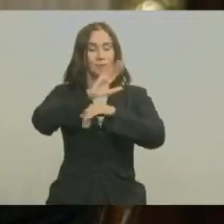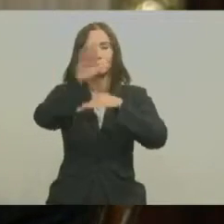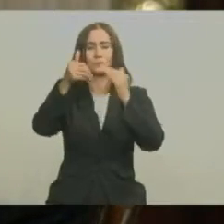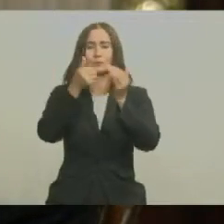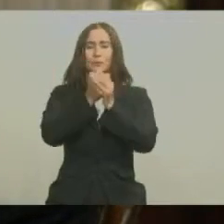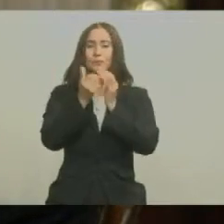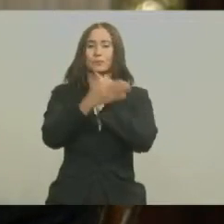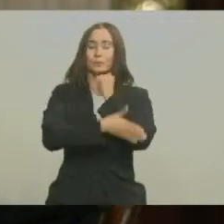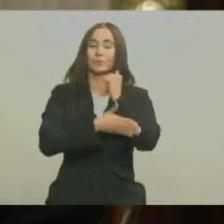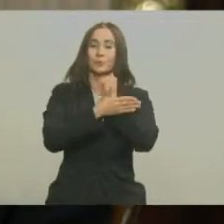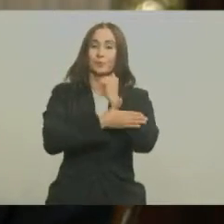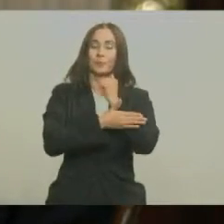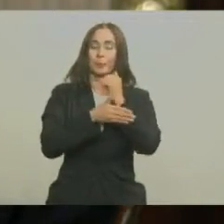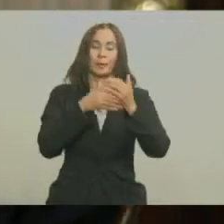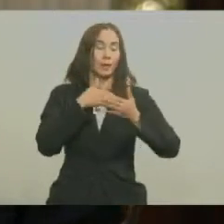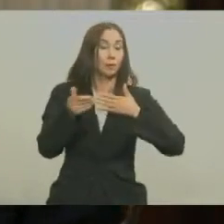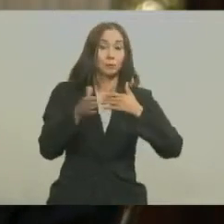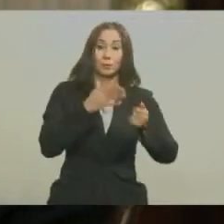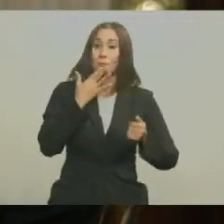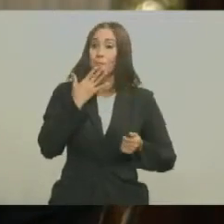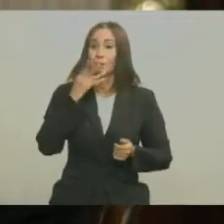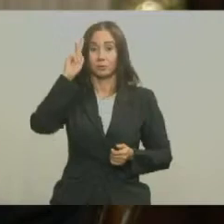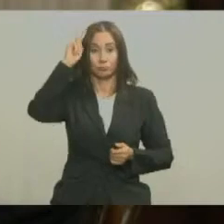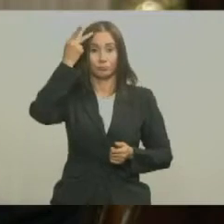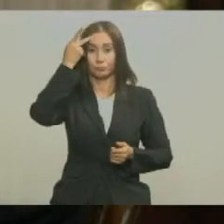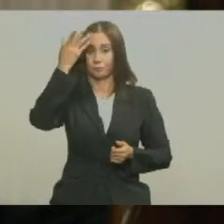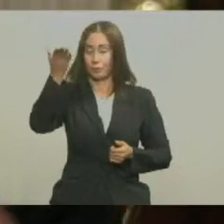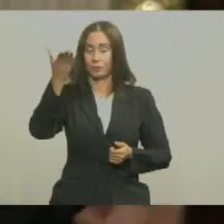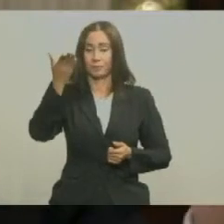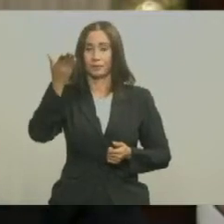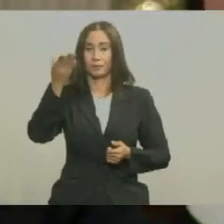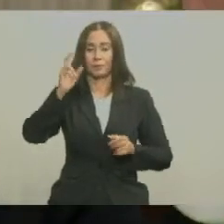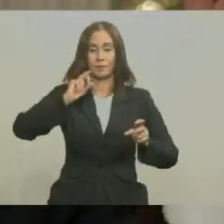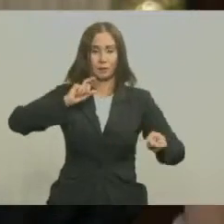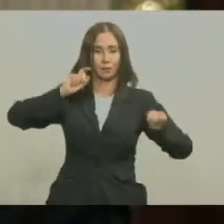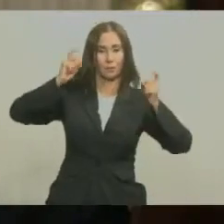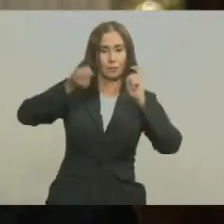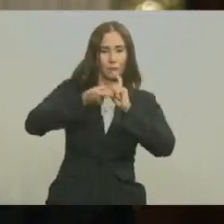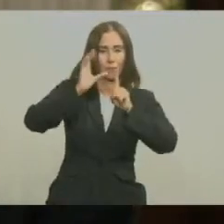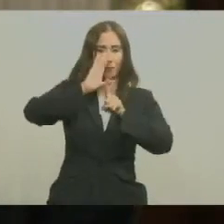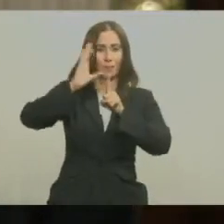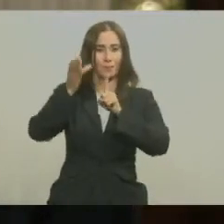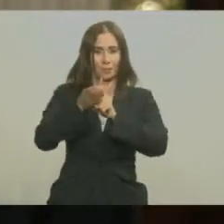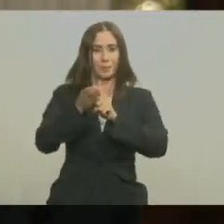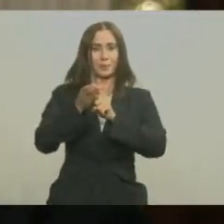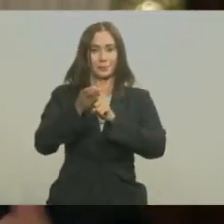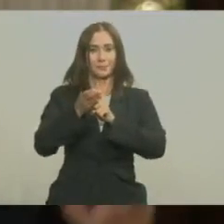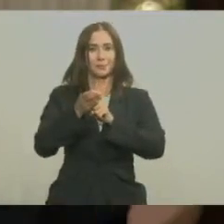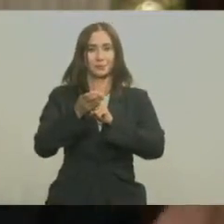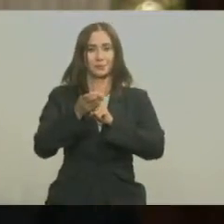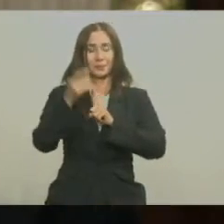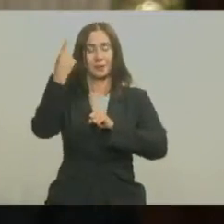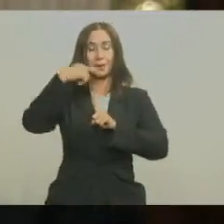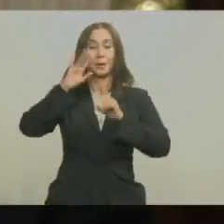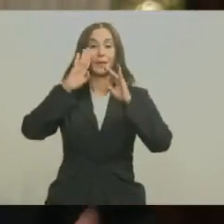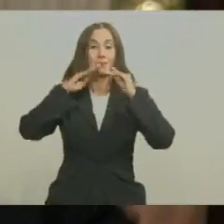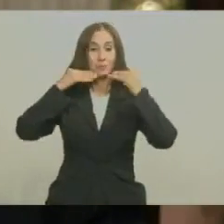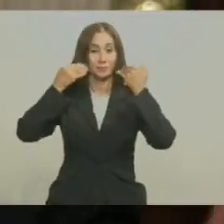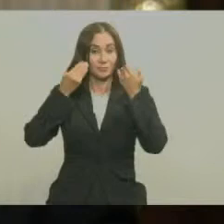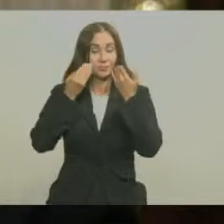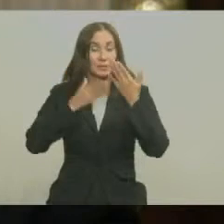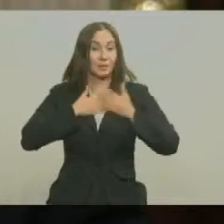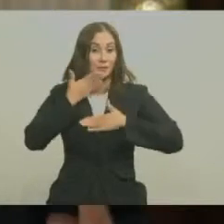país, no importa el color del partido, para un cambio de cultura, para que la sonrisa,